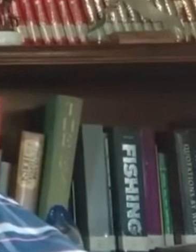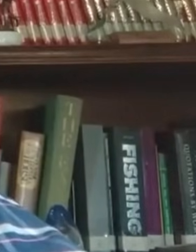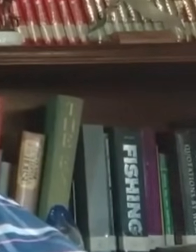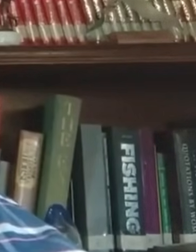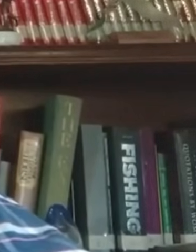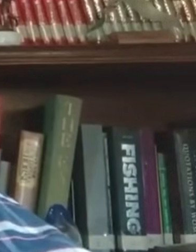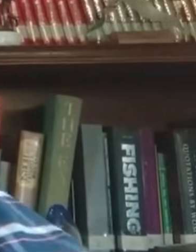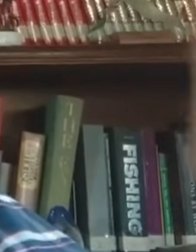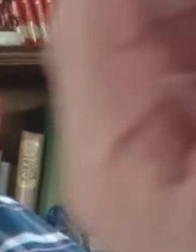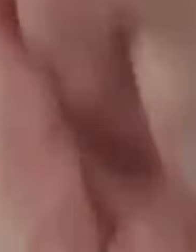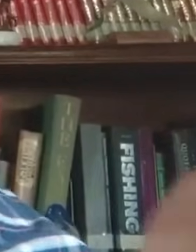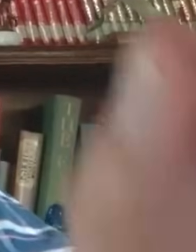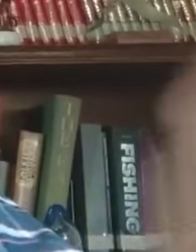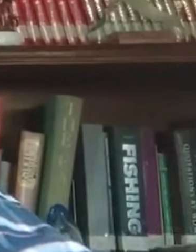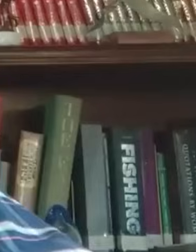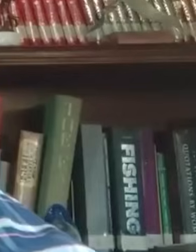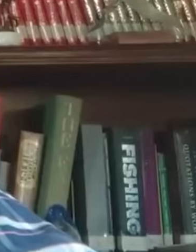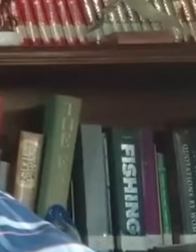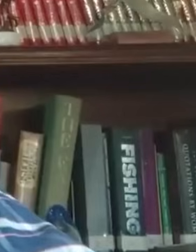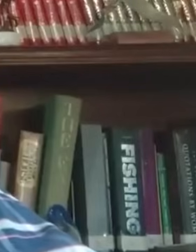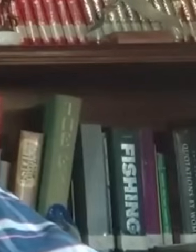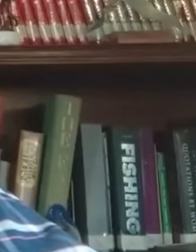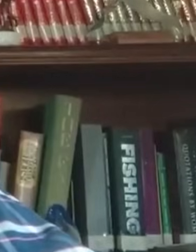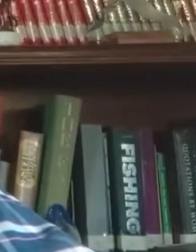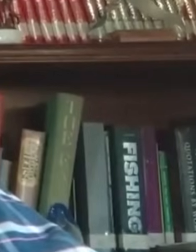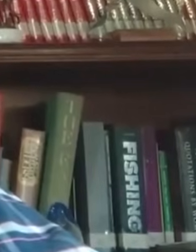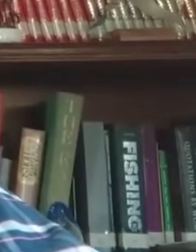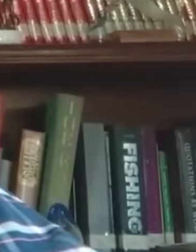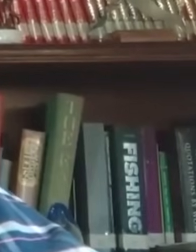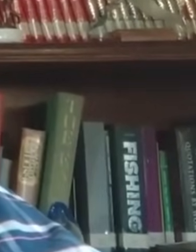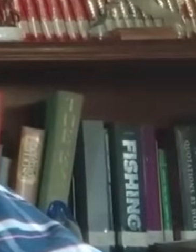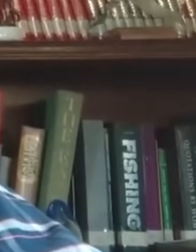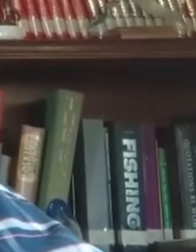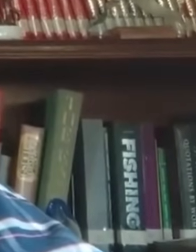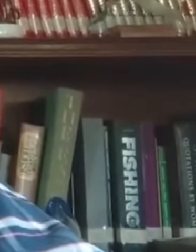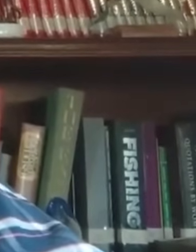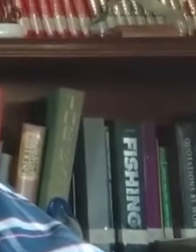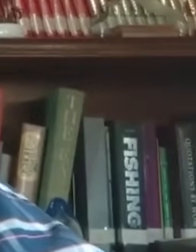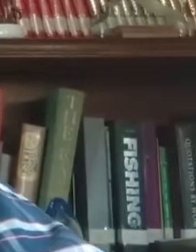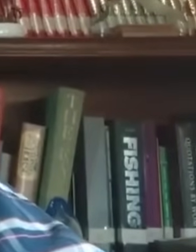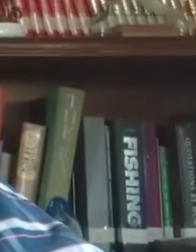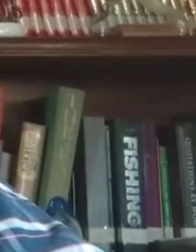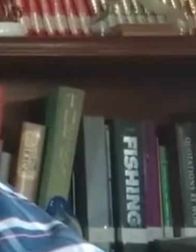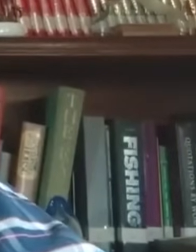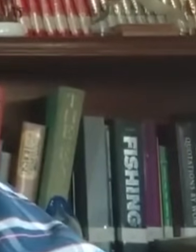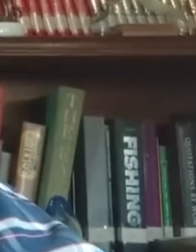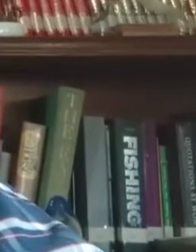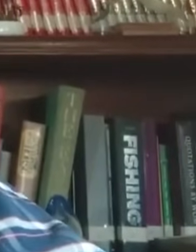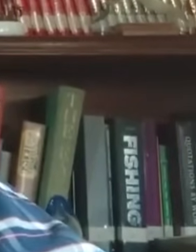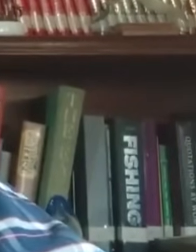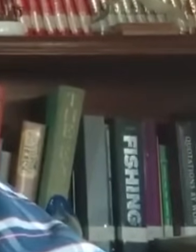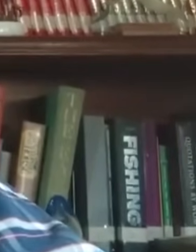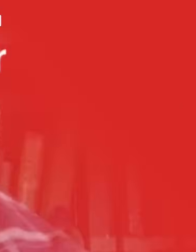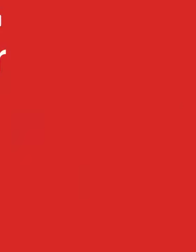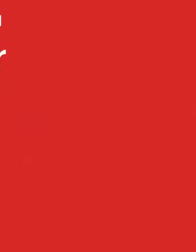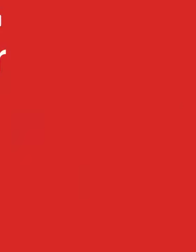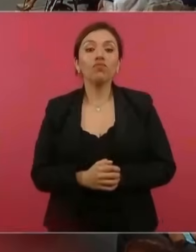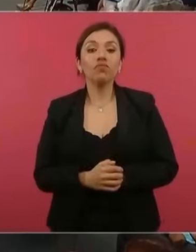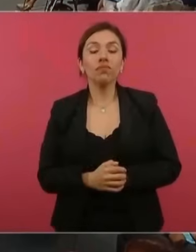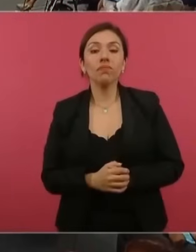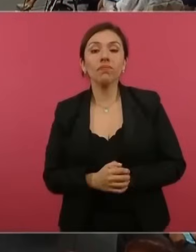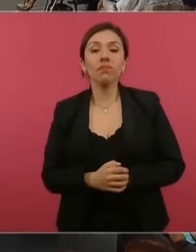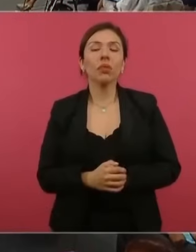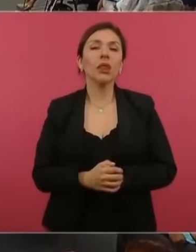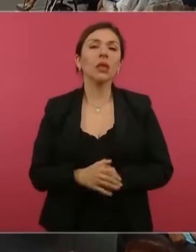todos registrados, pero faltas tú. Anímate, éntrale y sé parte de la historia de este gran país.